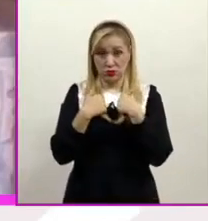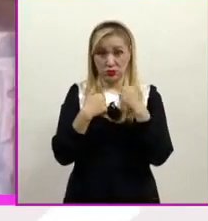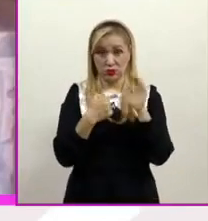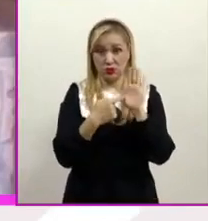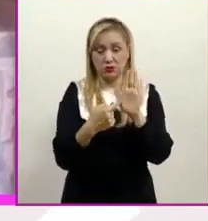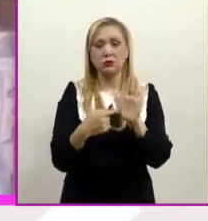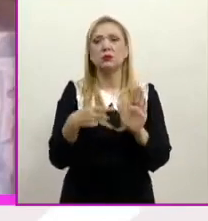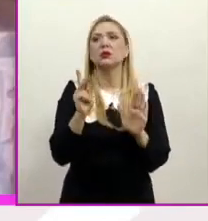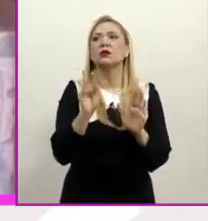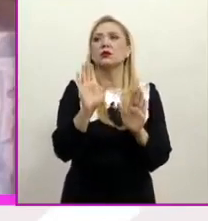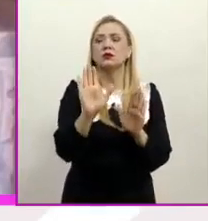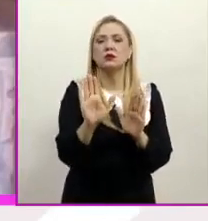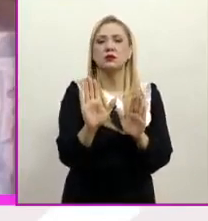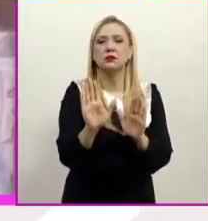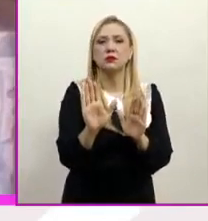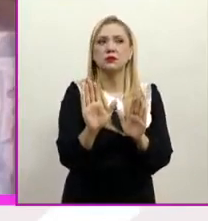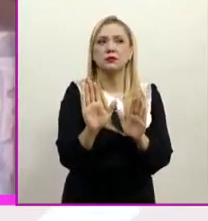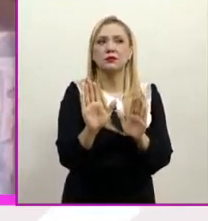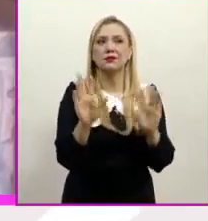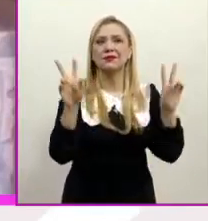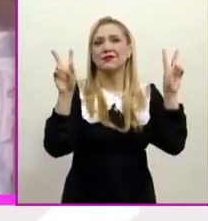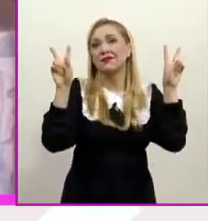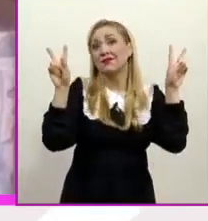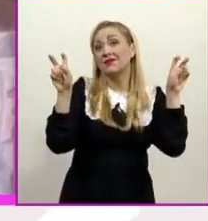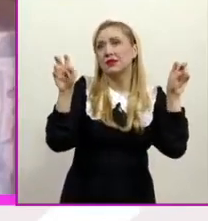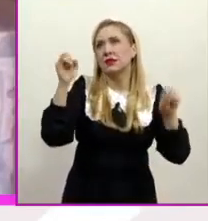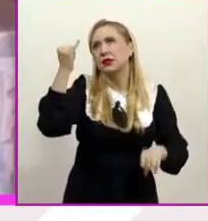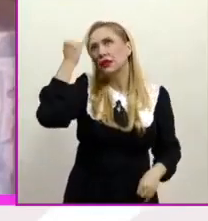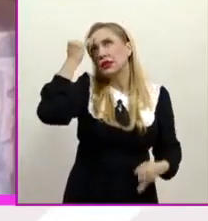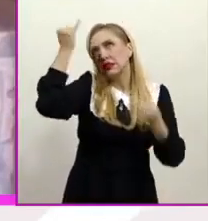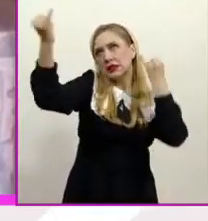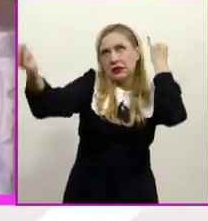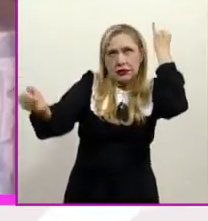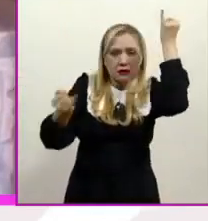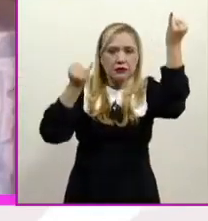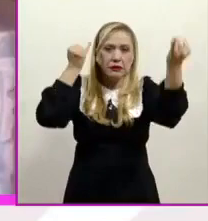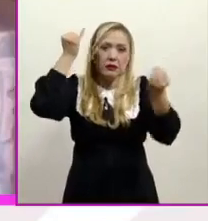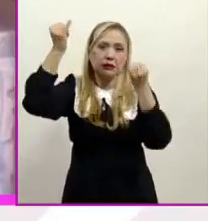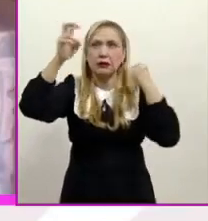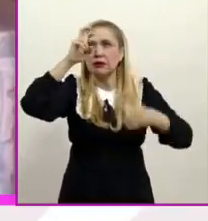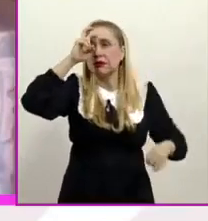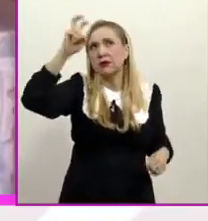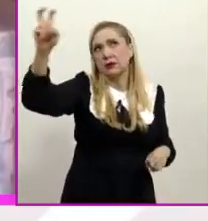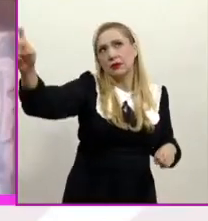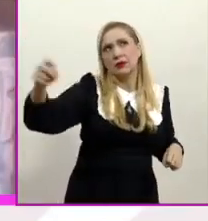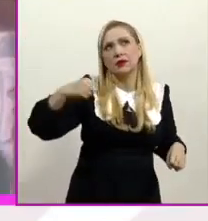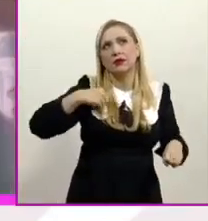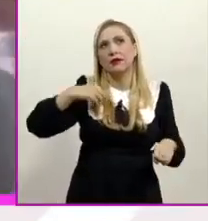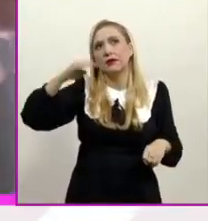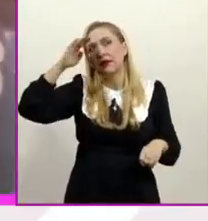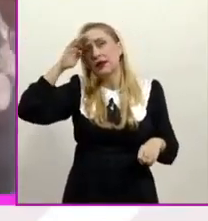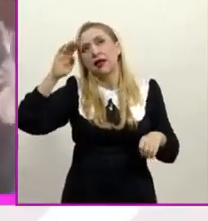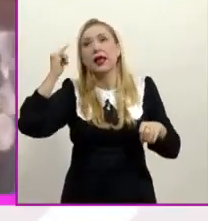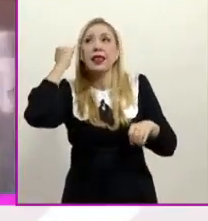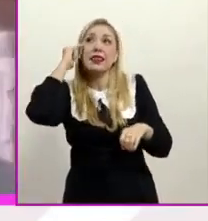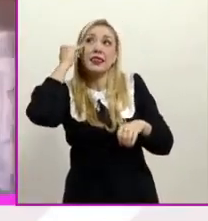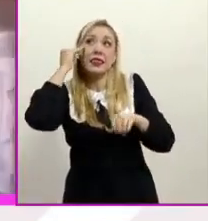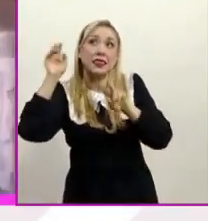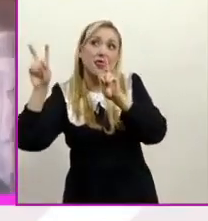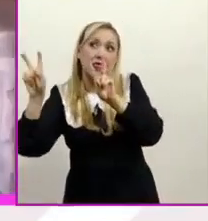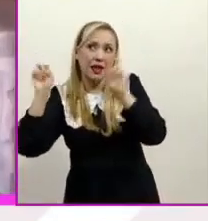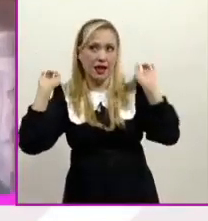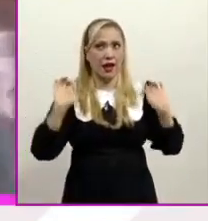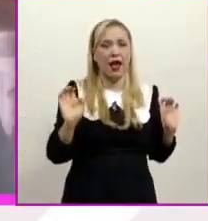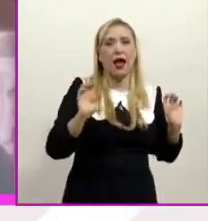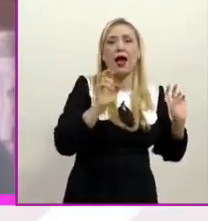Pero tiene que ver con estas fantasías que tenemos de la gente, la fantasía que tenemos del indígena, la fantasía que tenemos